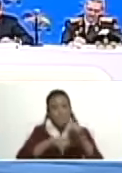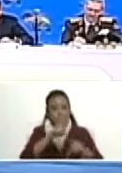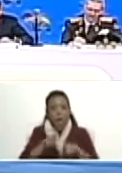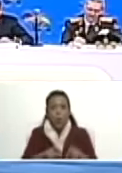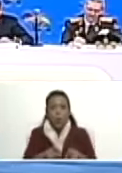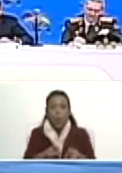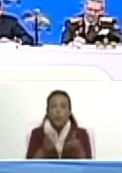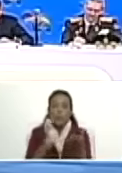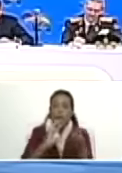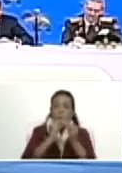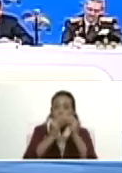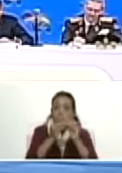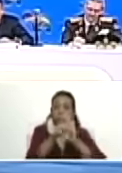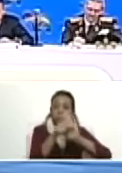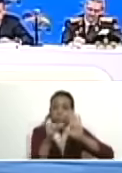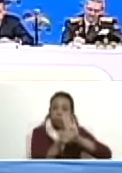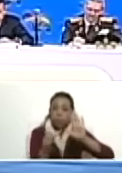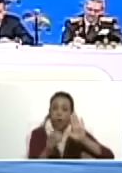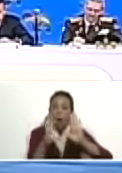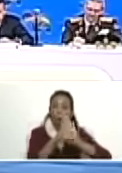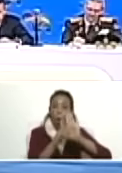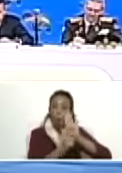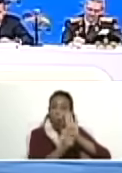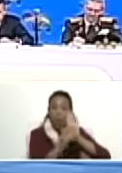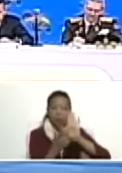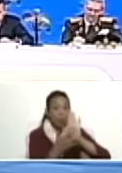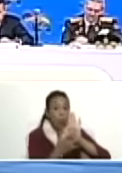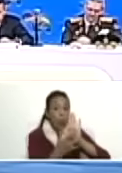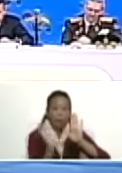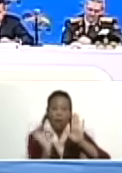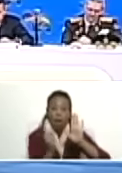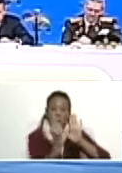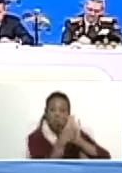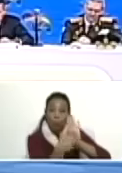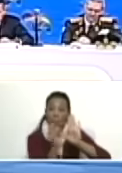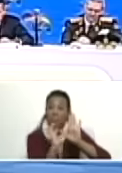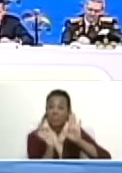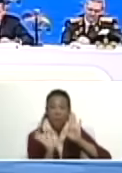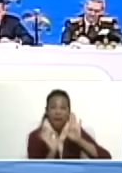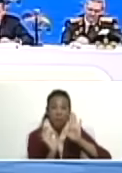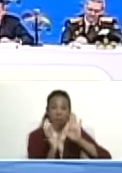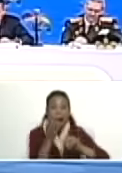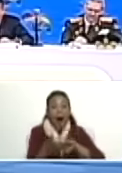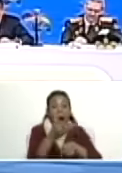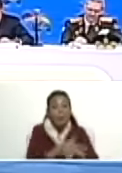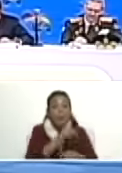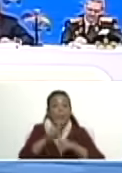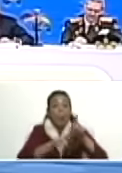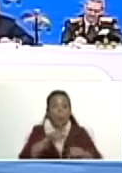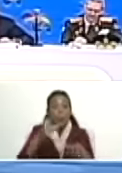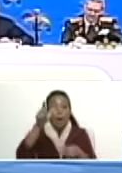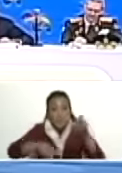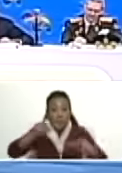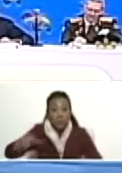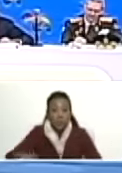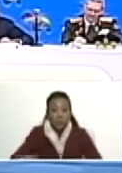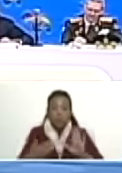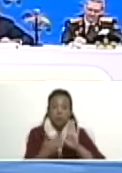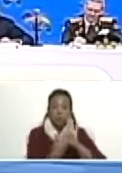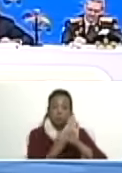una enmienda constitucional, porque esta constitución no se puede tocar ni una coma sin consultarlo con el pueblo.